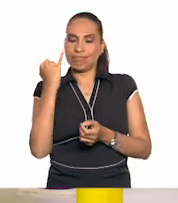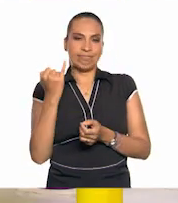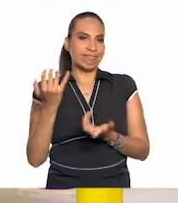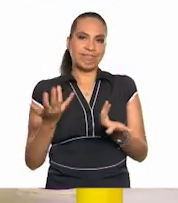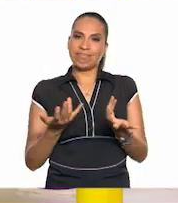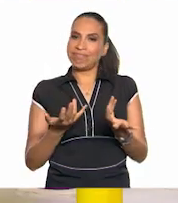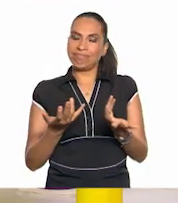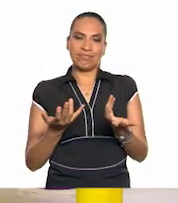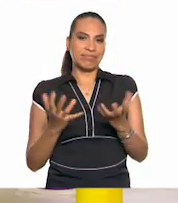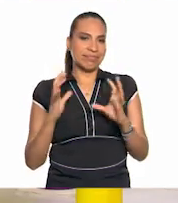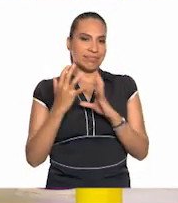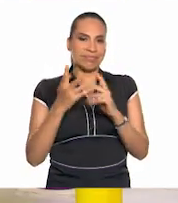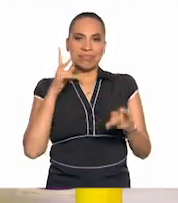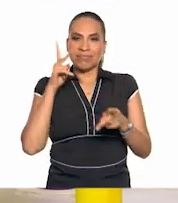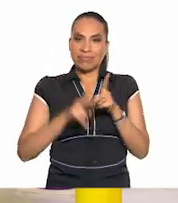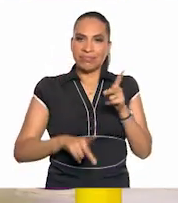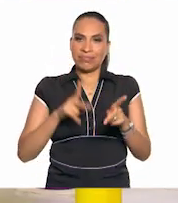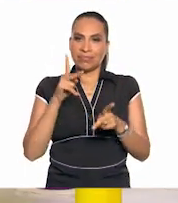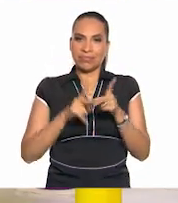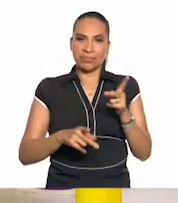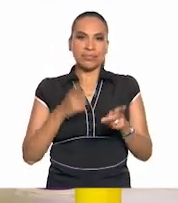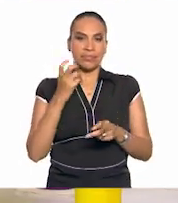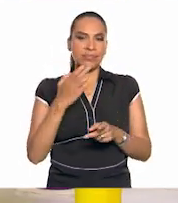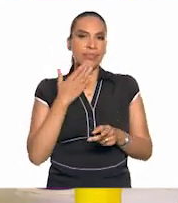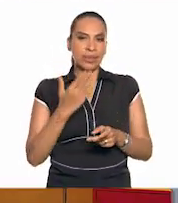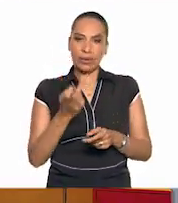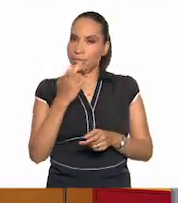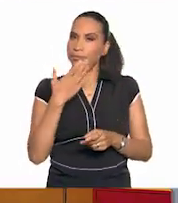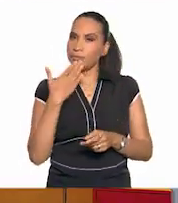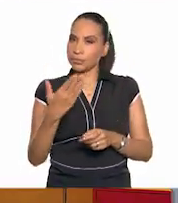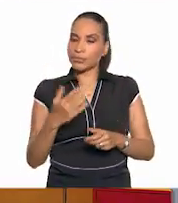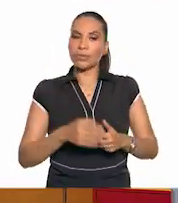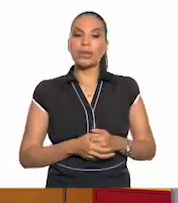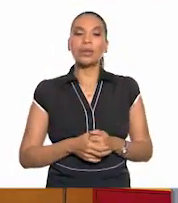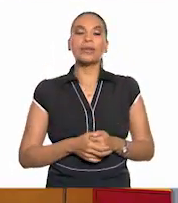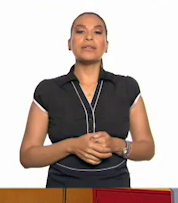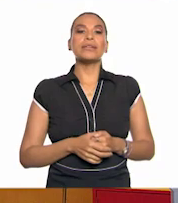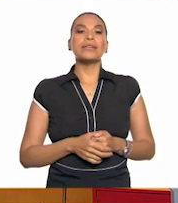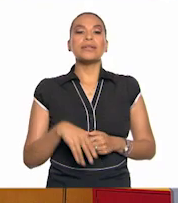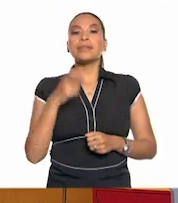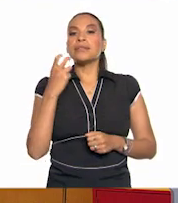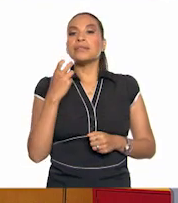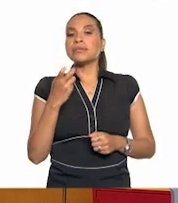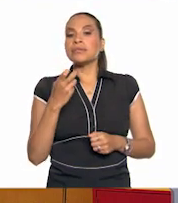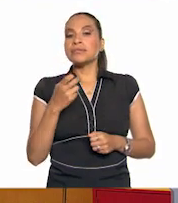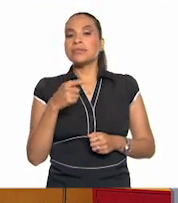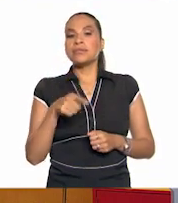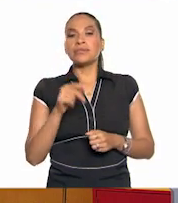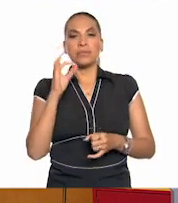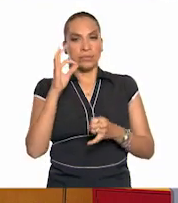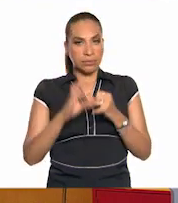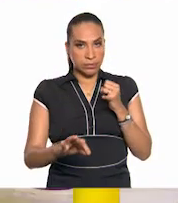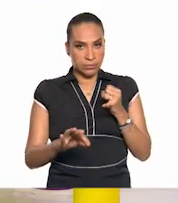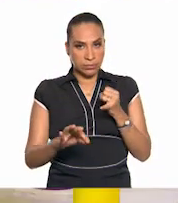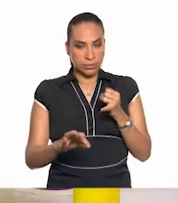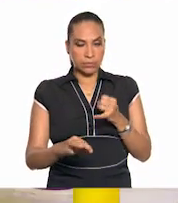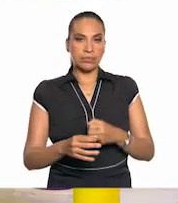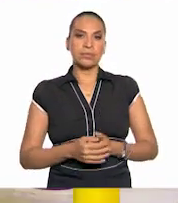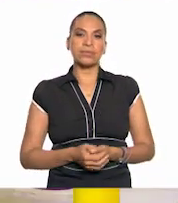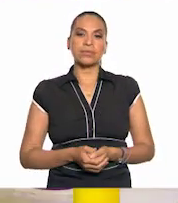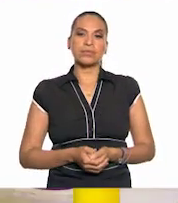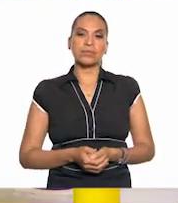ahí interrumpida, ¿no, okay, maestra? Ok, perfecto. Muy bien, Mariana. Entonces dices que esta es la última. Exactamente.